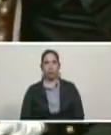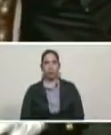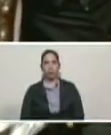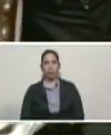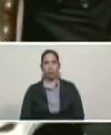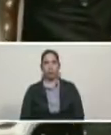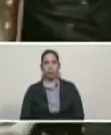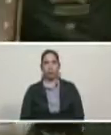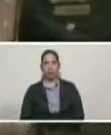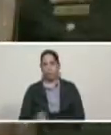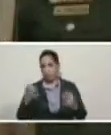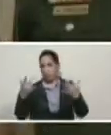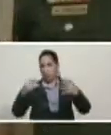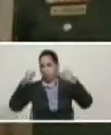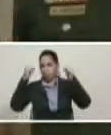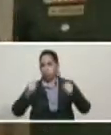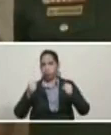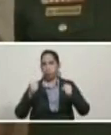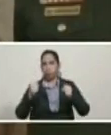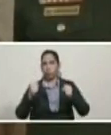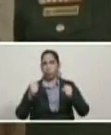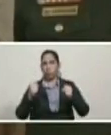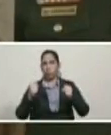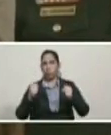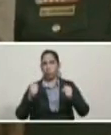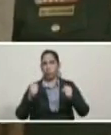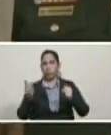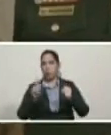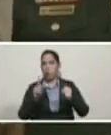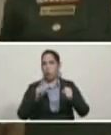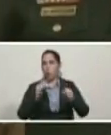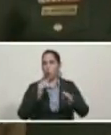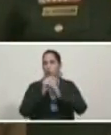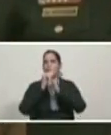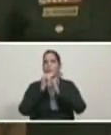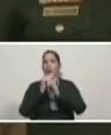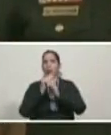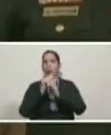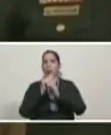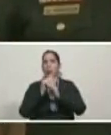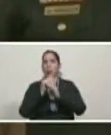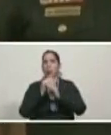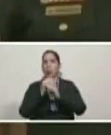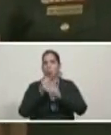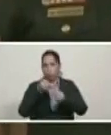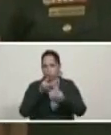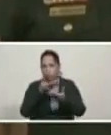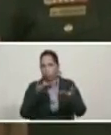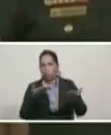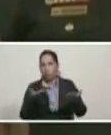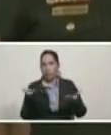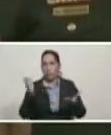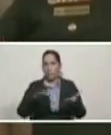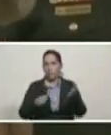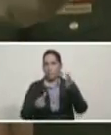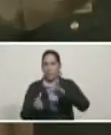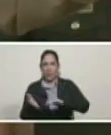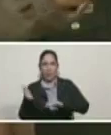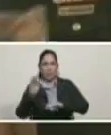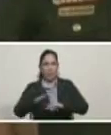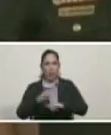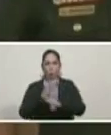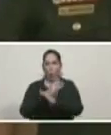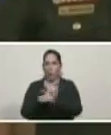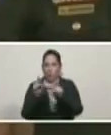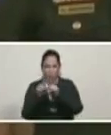Mano segura no se tranca cuando uno tiene las piezas que juega aquí, que juega